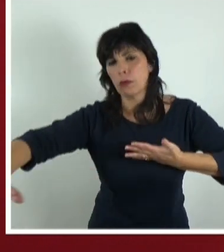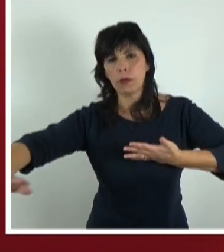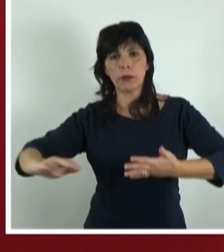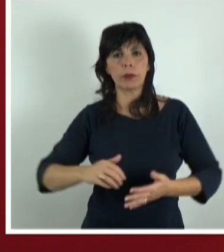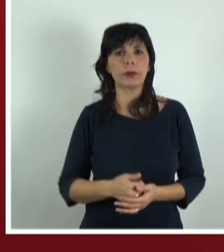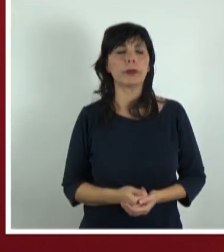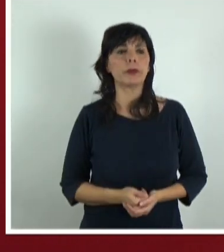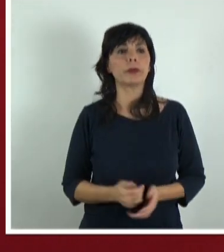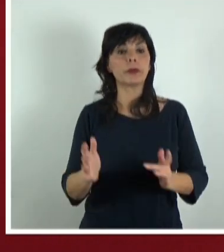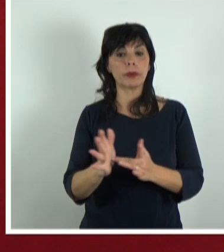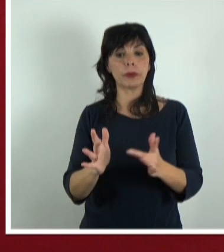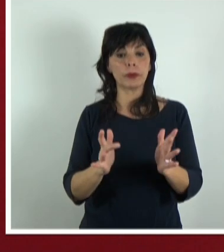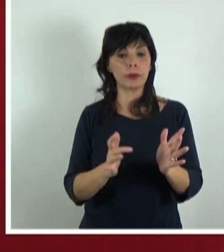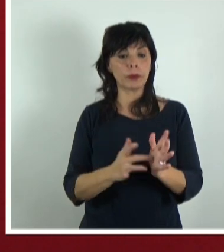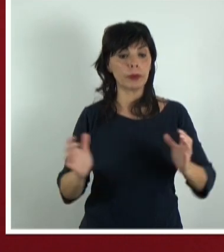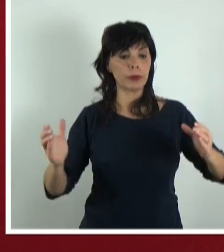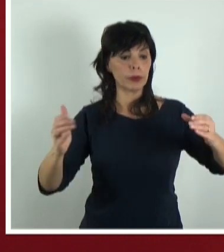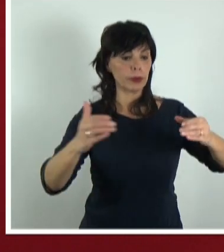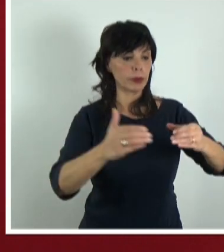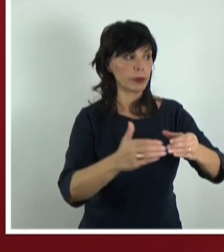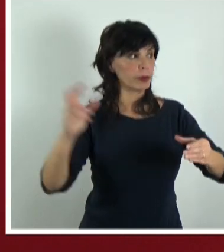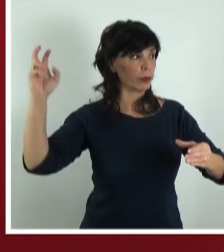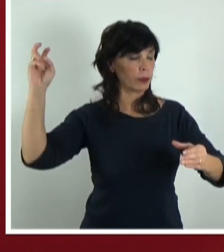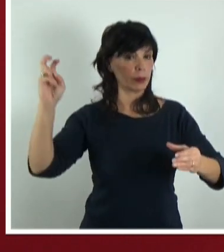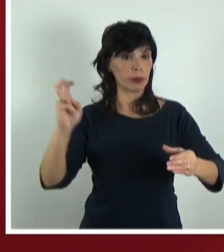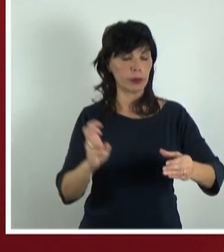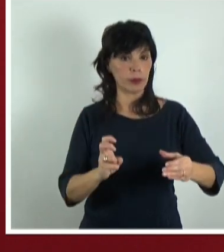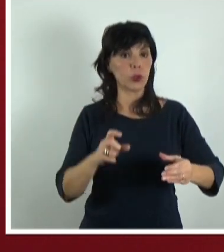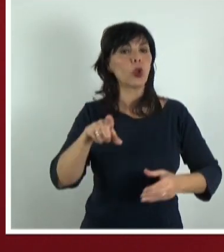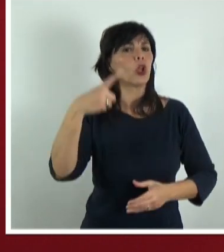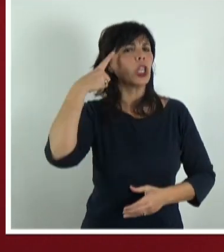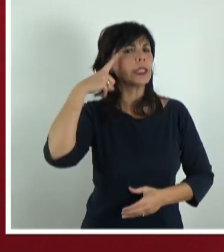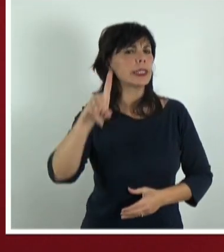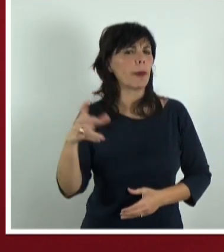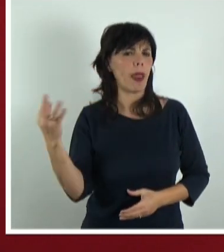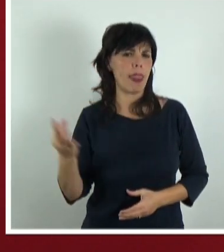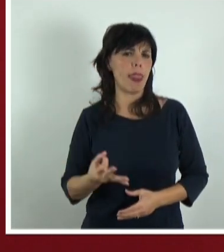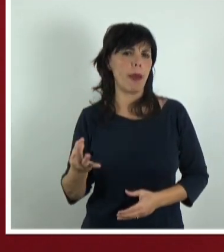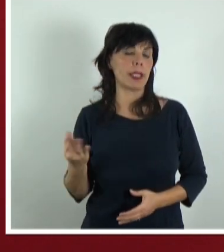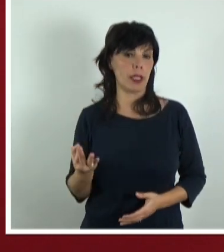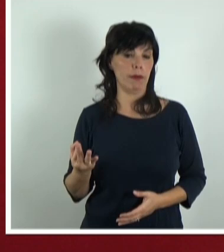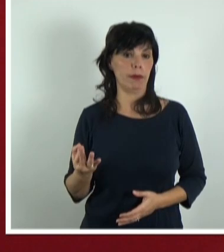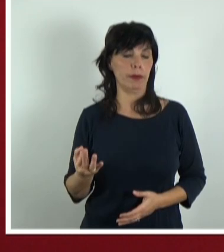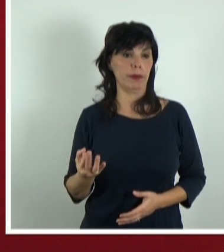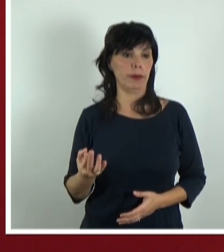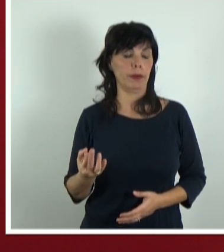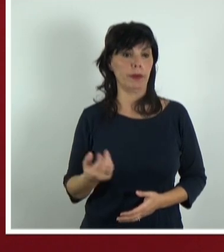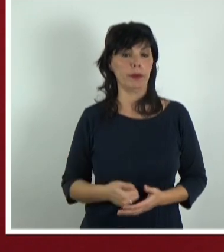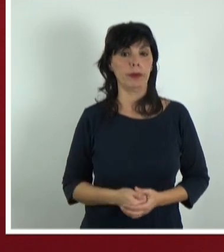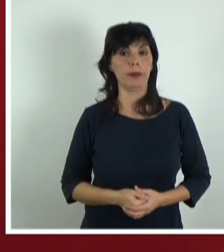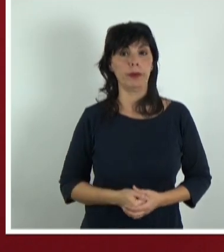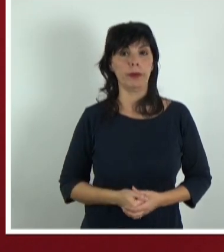Y cuando Jesucristo vino a la tierra, tienes que saber una cosa, que nosotros